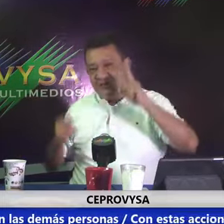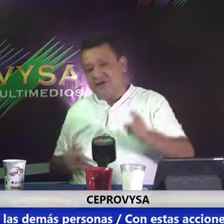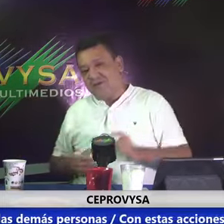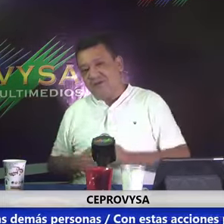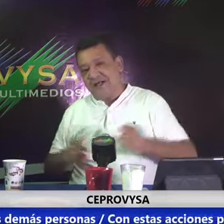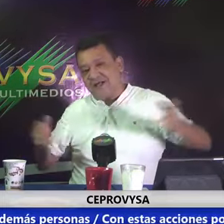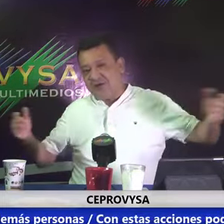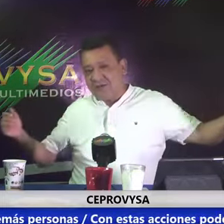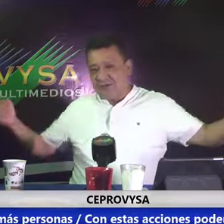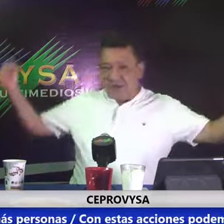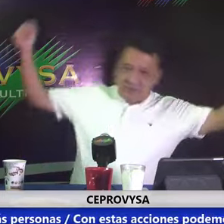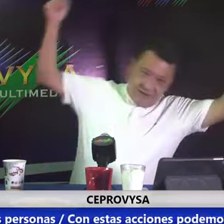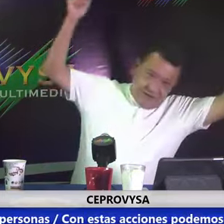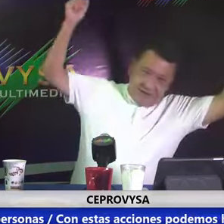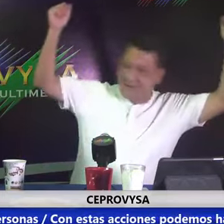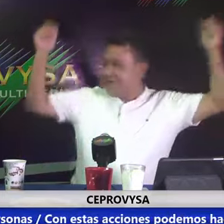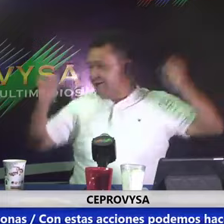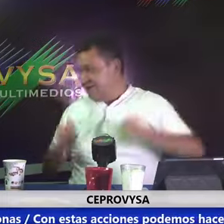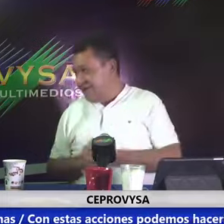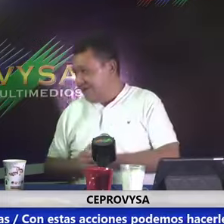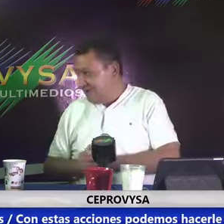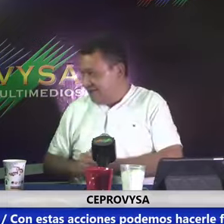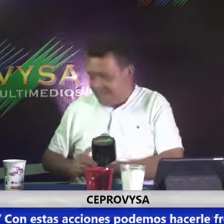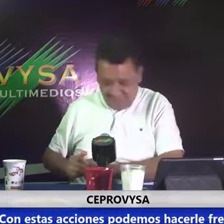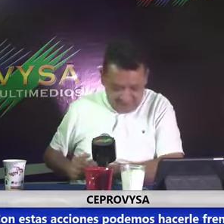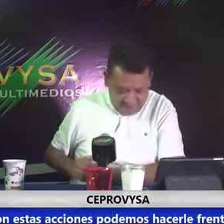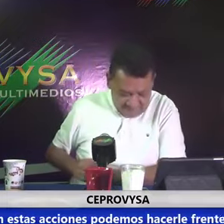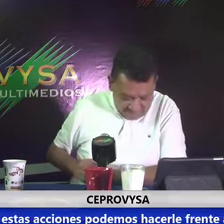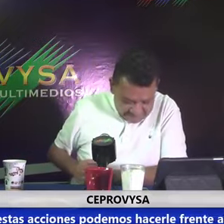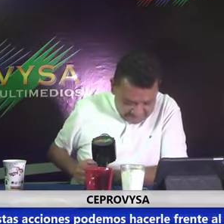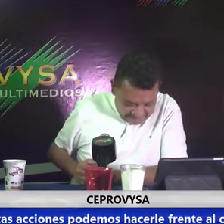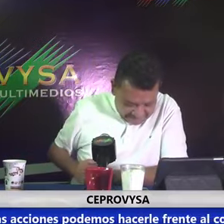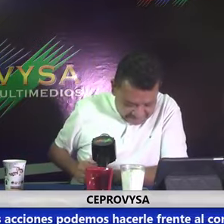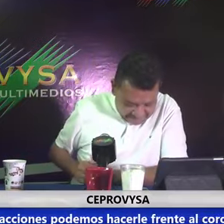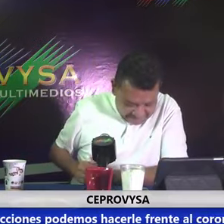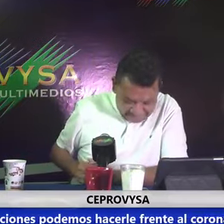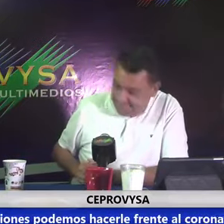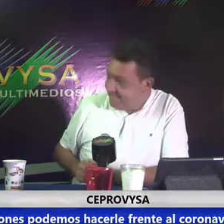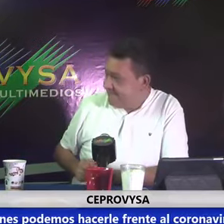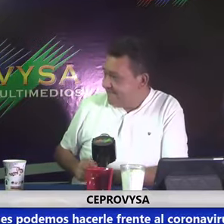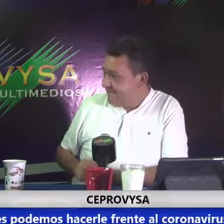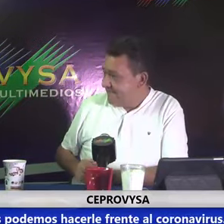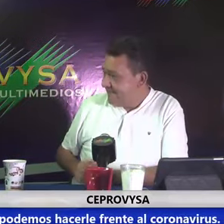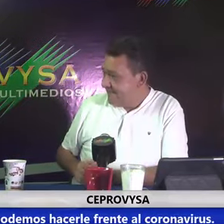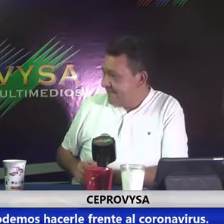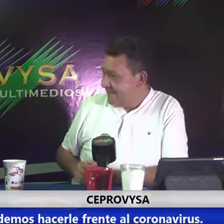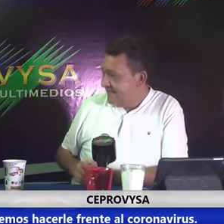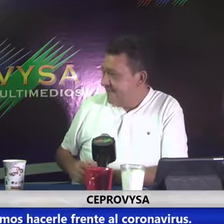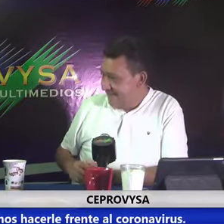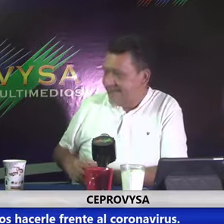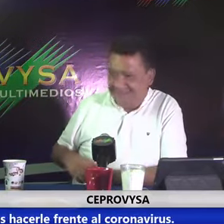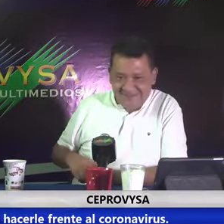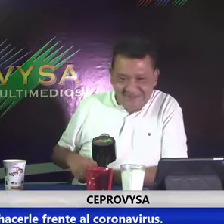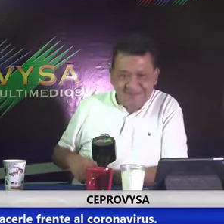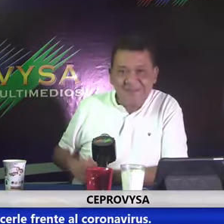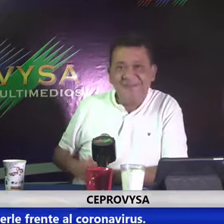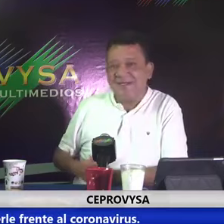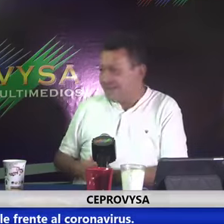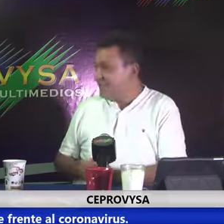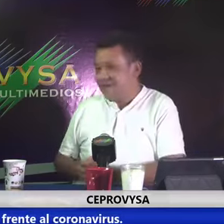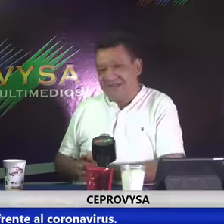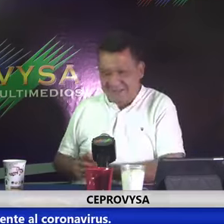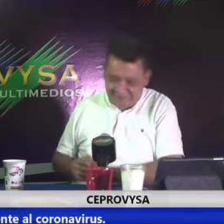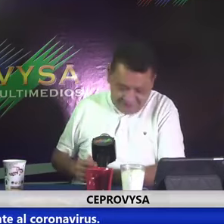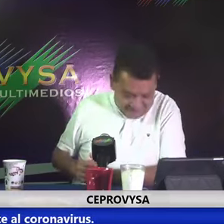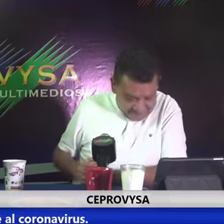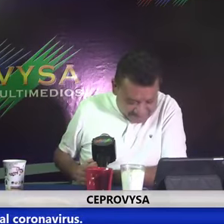y te reconocimos por la cazuela de pozole que Hey. estaba ahí, ¿no? Ahí Y además decía, cortesía de Alba Tepetate, Ah, guerrero sí, presente.